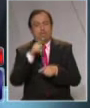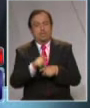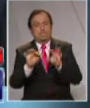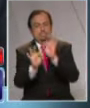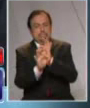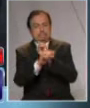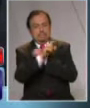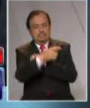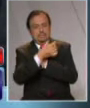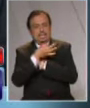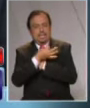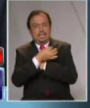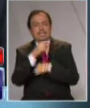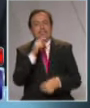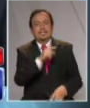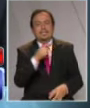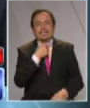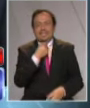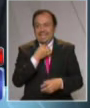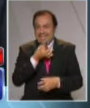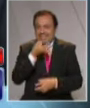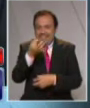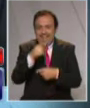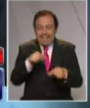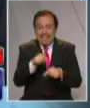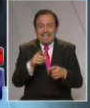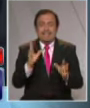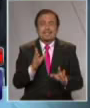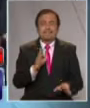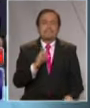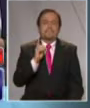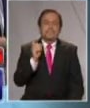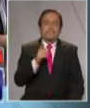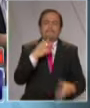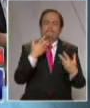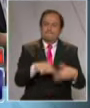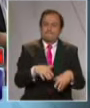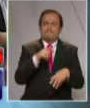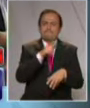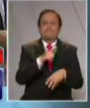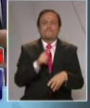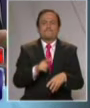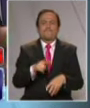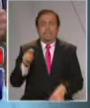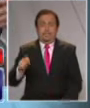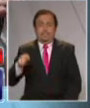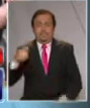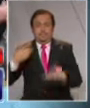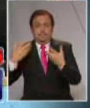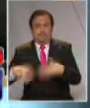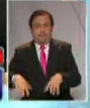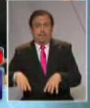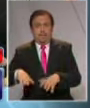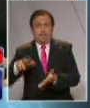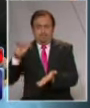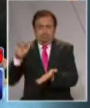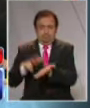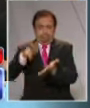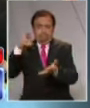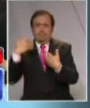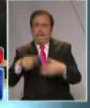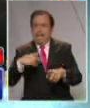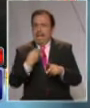que se intentan de entregar en torno a que él había sido el Senado quien había visado este